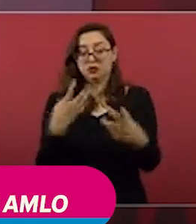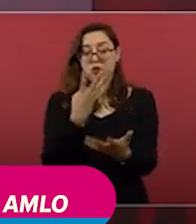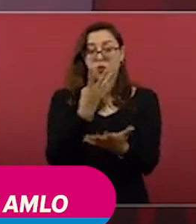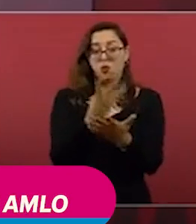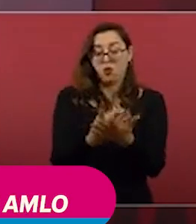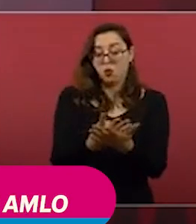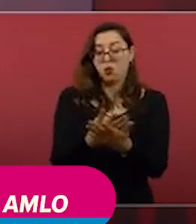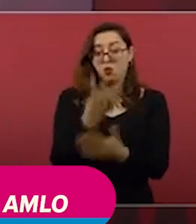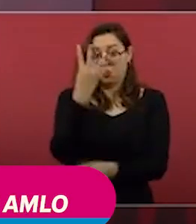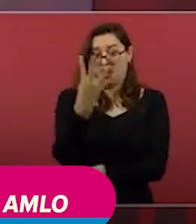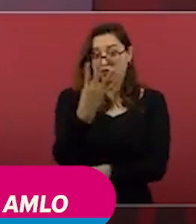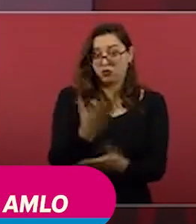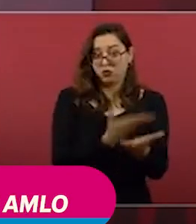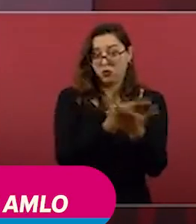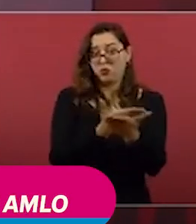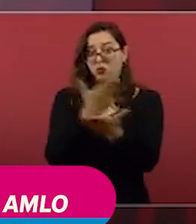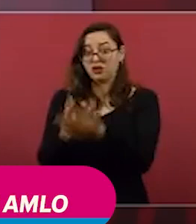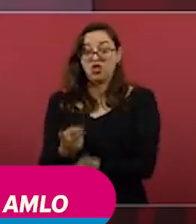y dos